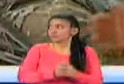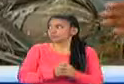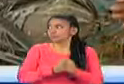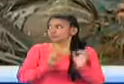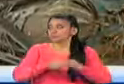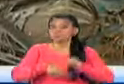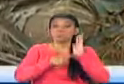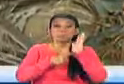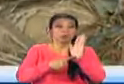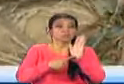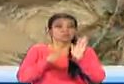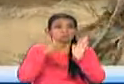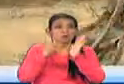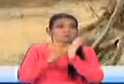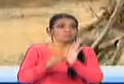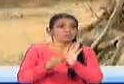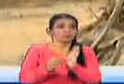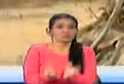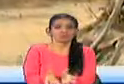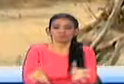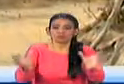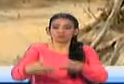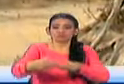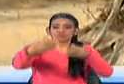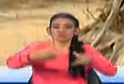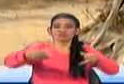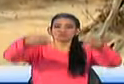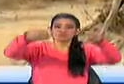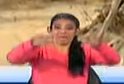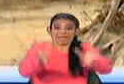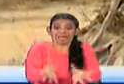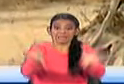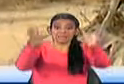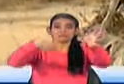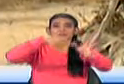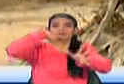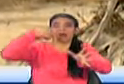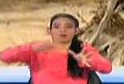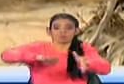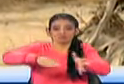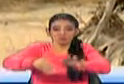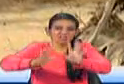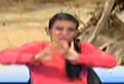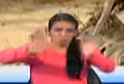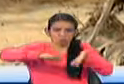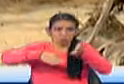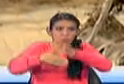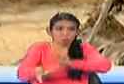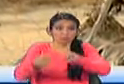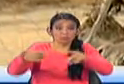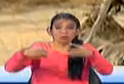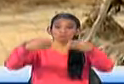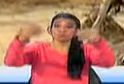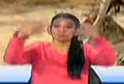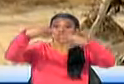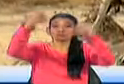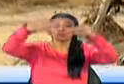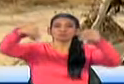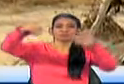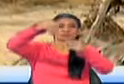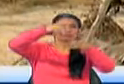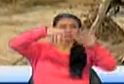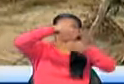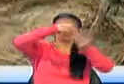como ustedes verán aquí está una mata muerta ya y sus hojas son un polvo muy fino que se mezclan